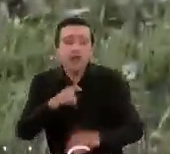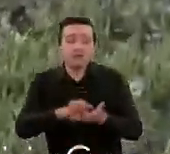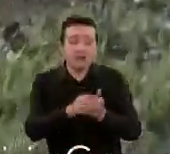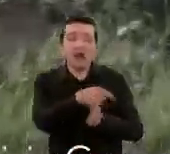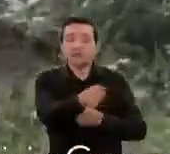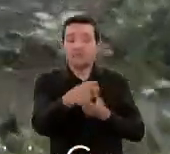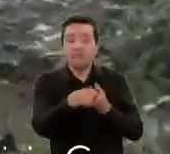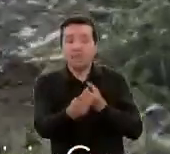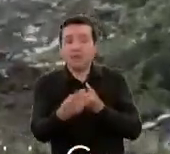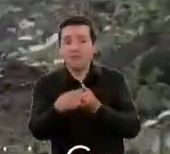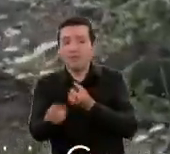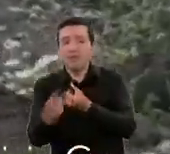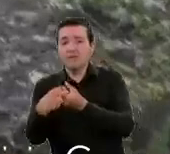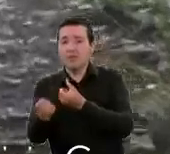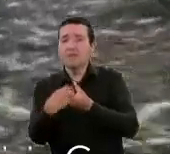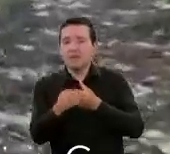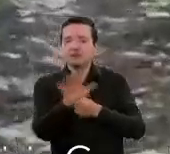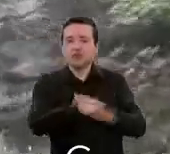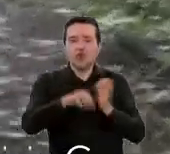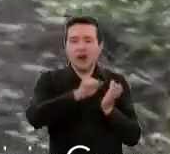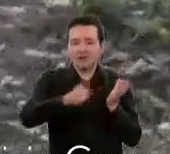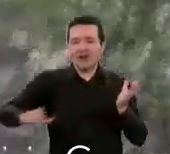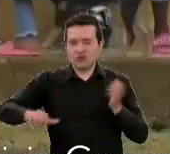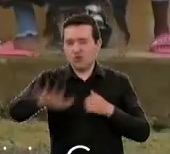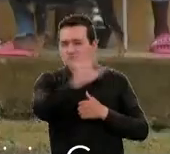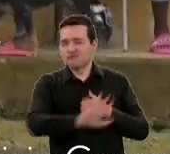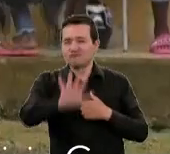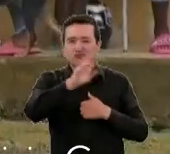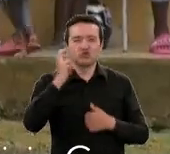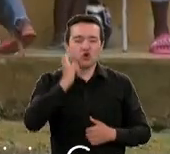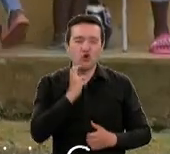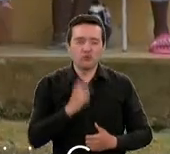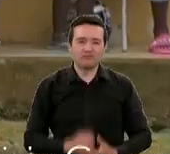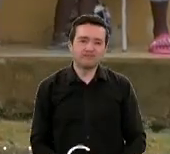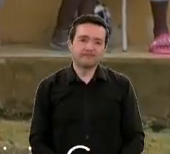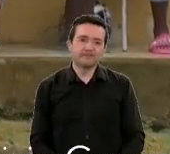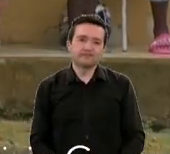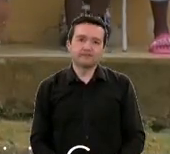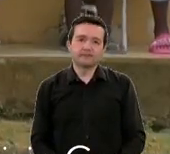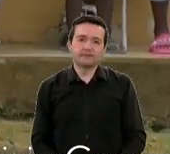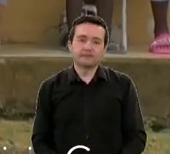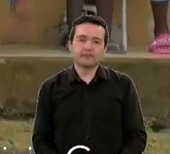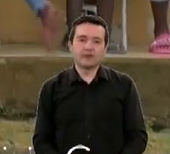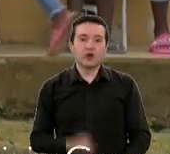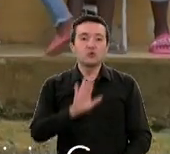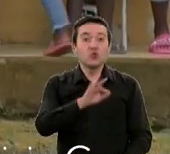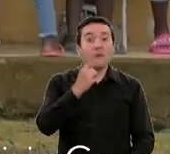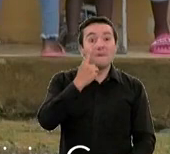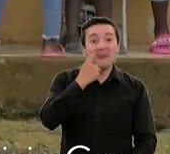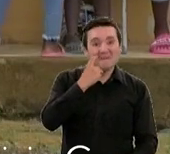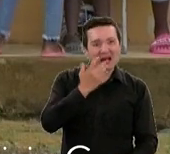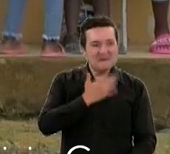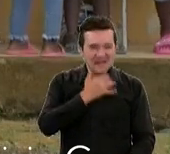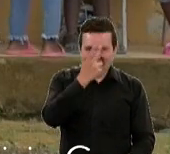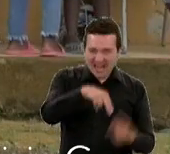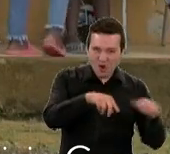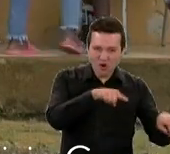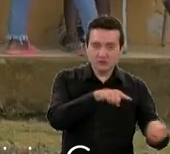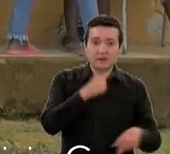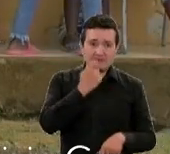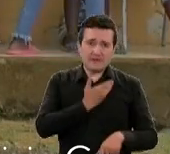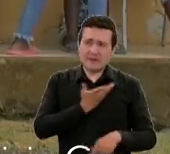deserción escolar en esta región del Atrato Chocoano. Los padres de este corregimiento en Motoldó le piden al gobierno